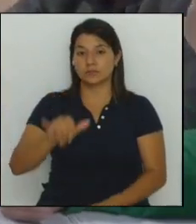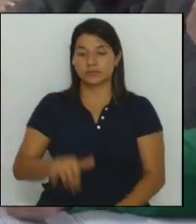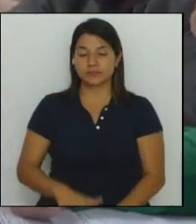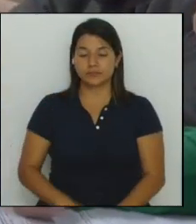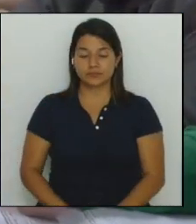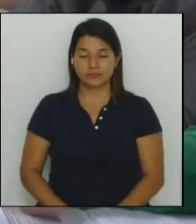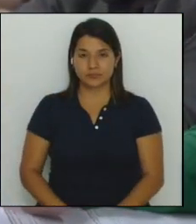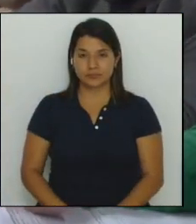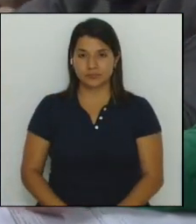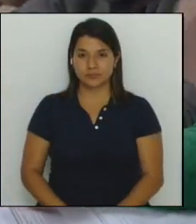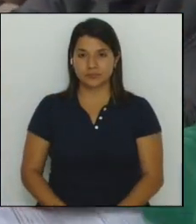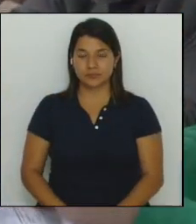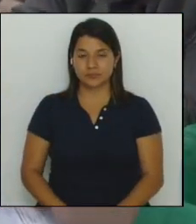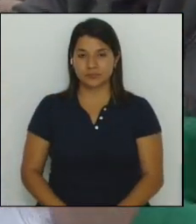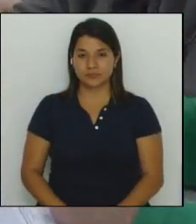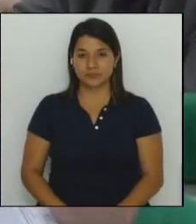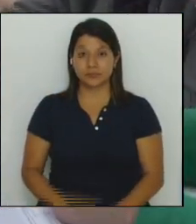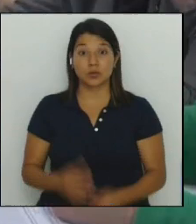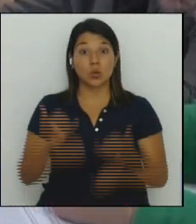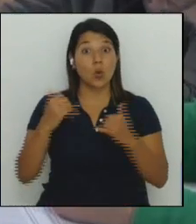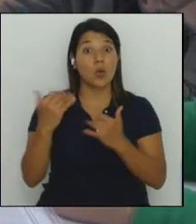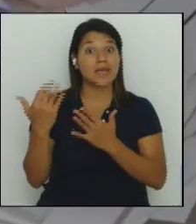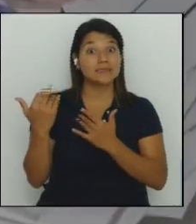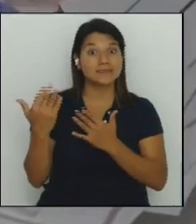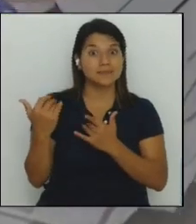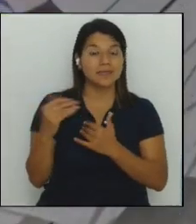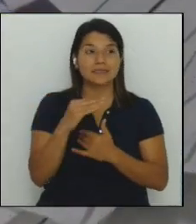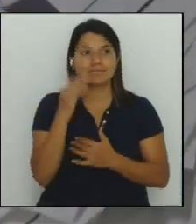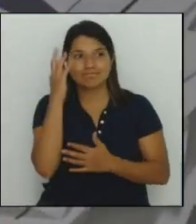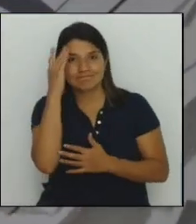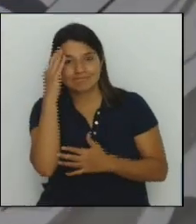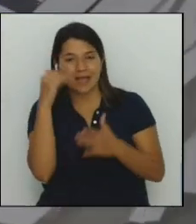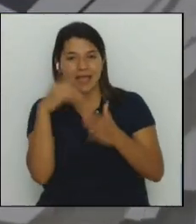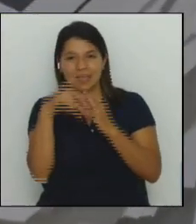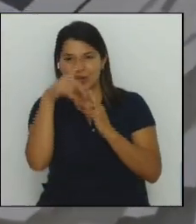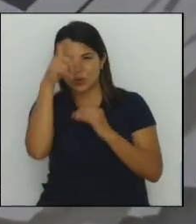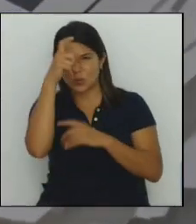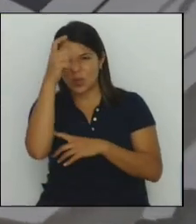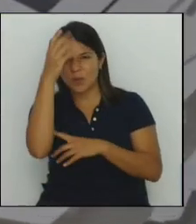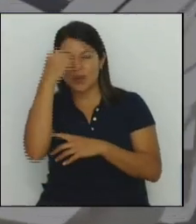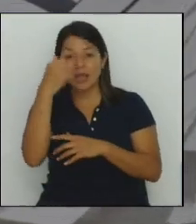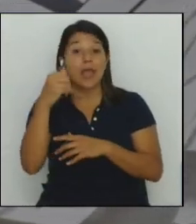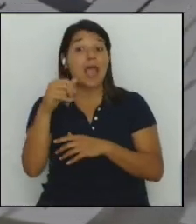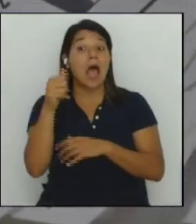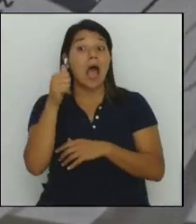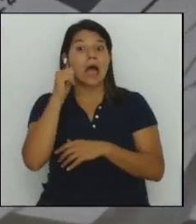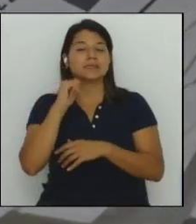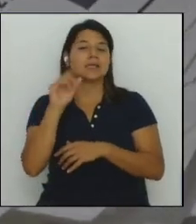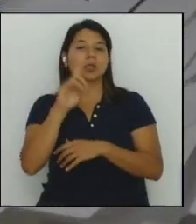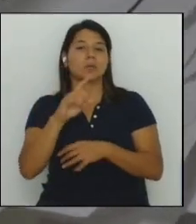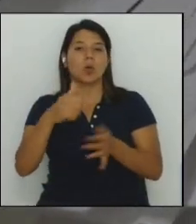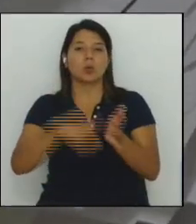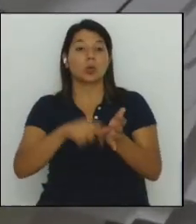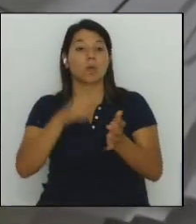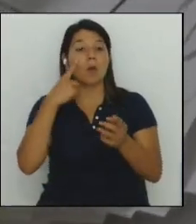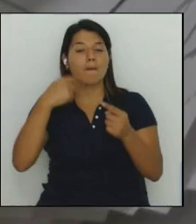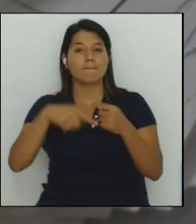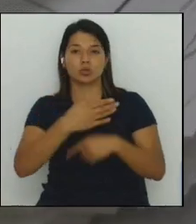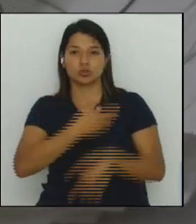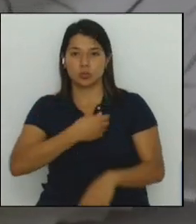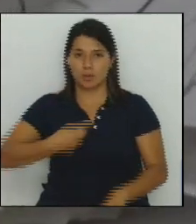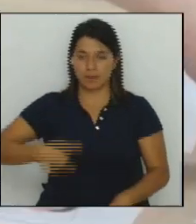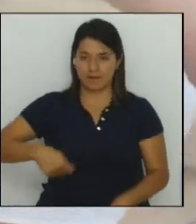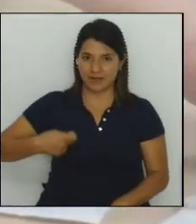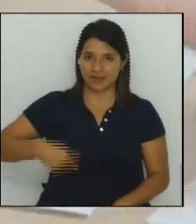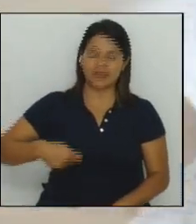Hay esperanza y ansiedad en Turquía después de que el país votase este domingo por su próximo presidente y por la composición del Parlamento.